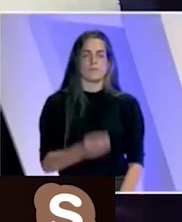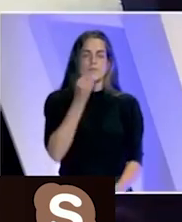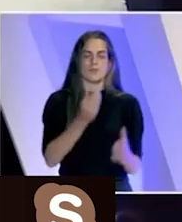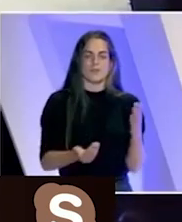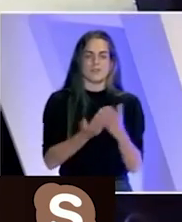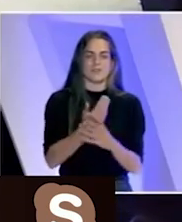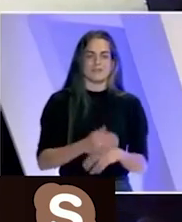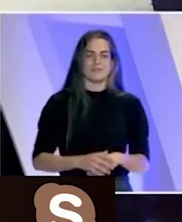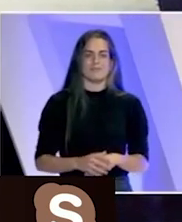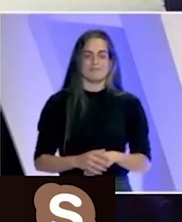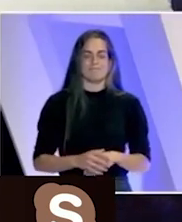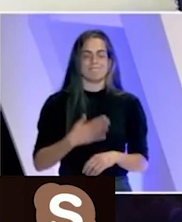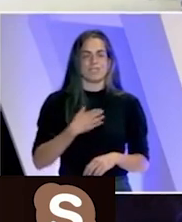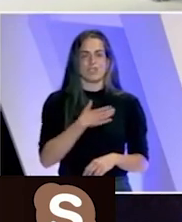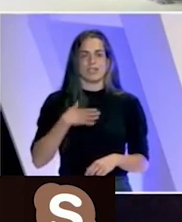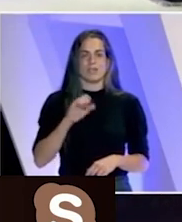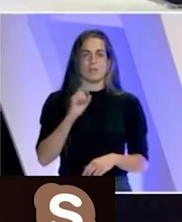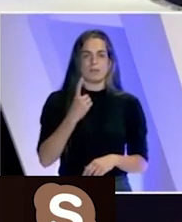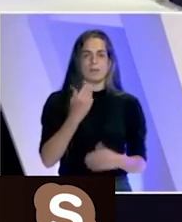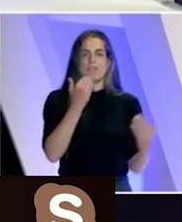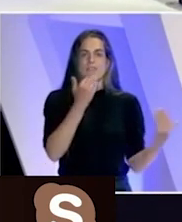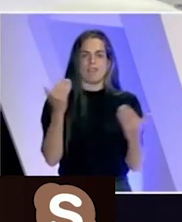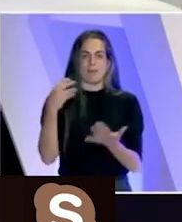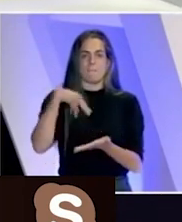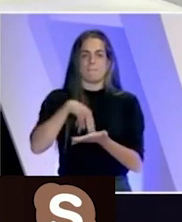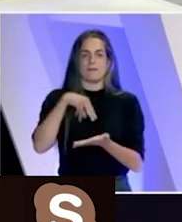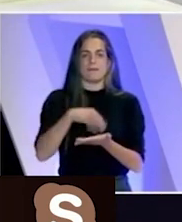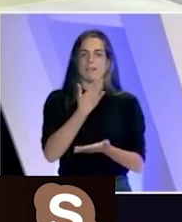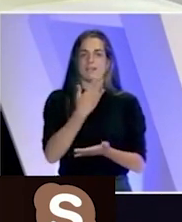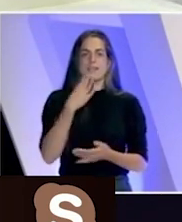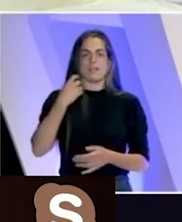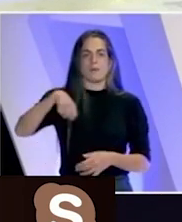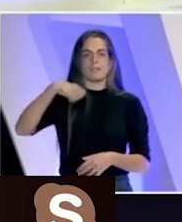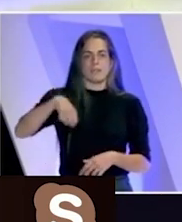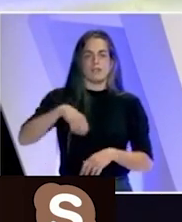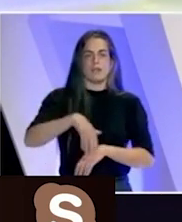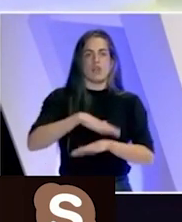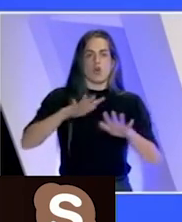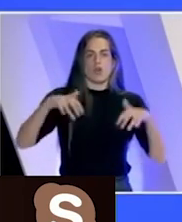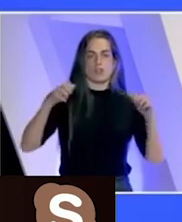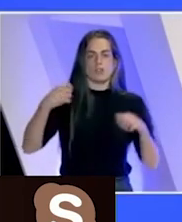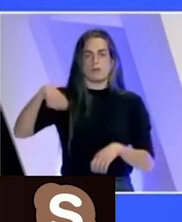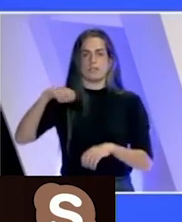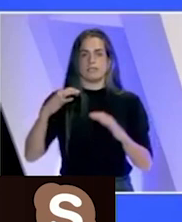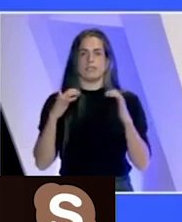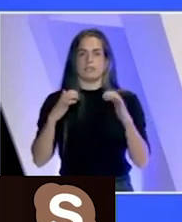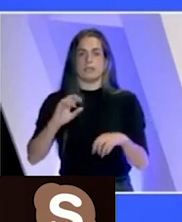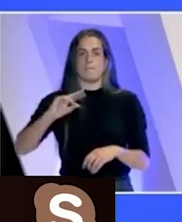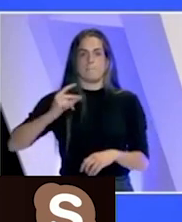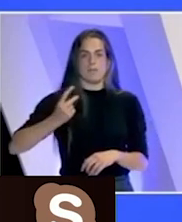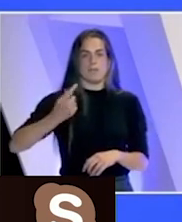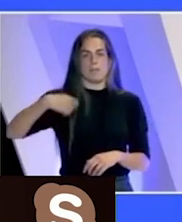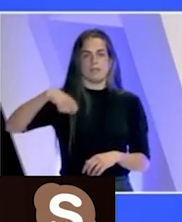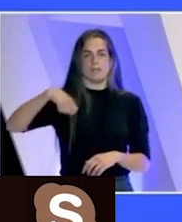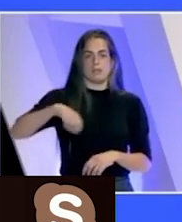en el tema de los impuestos, en medio de una pandemia, en medio de una recesión, El tema de la subida de la luz, que